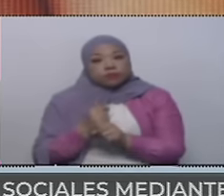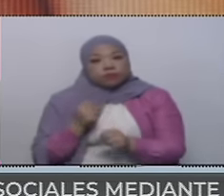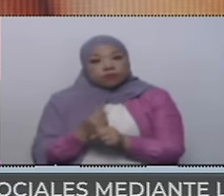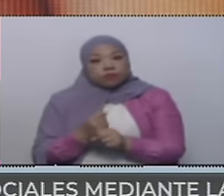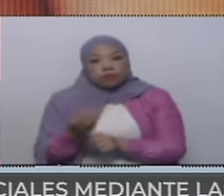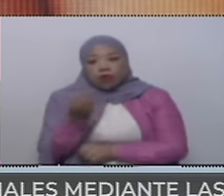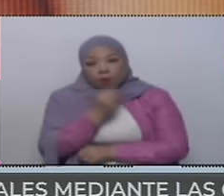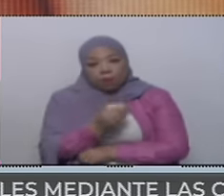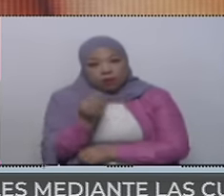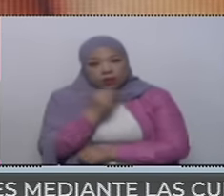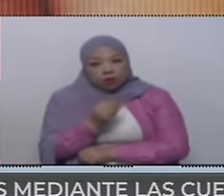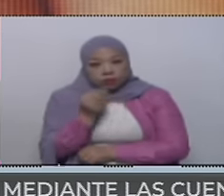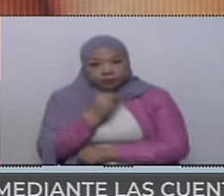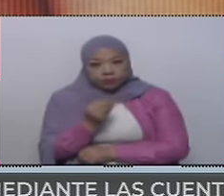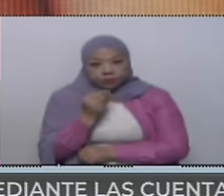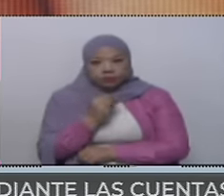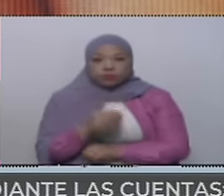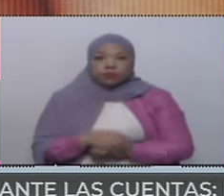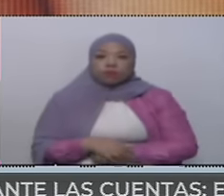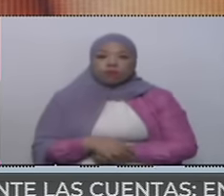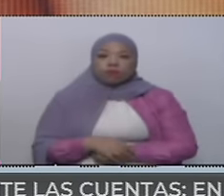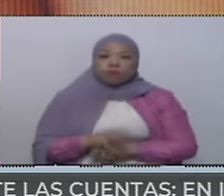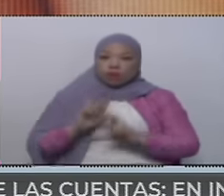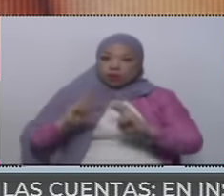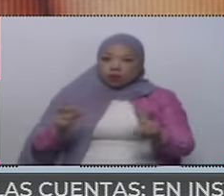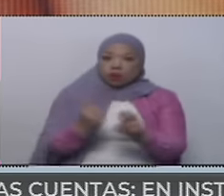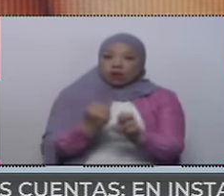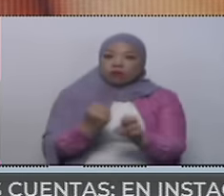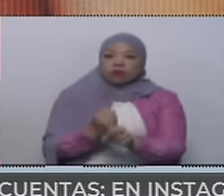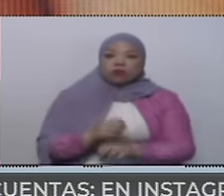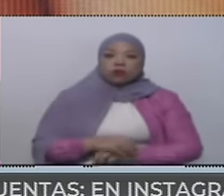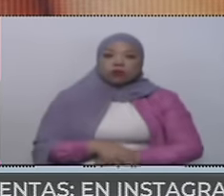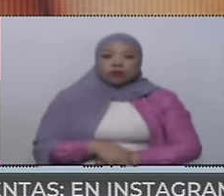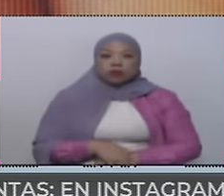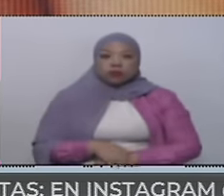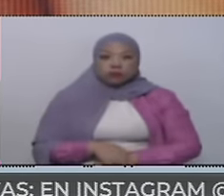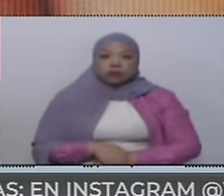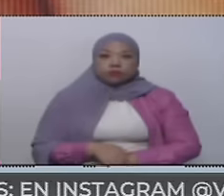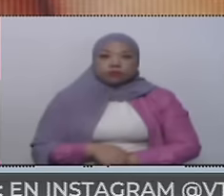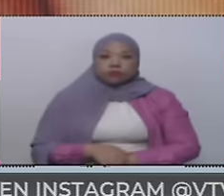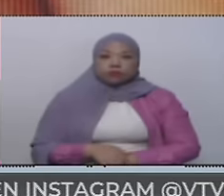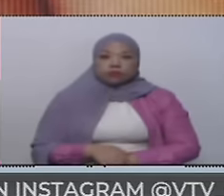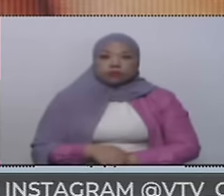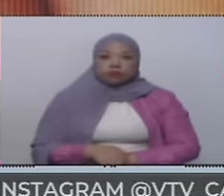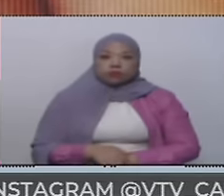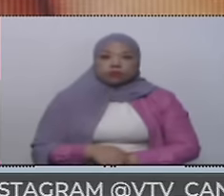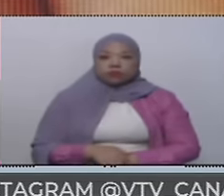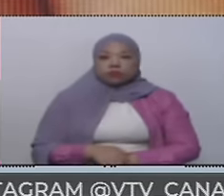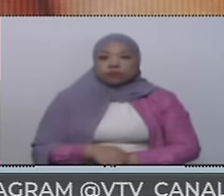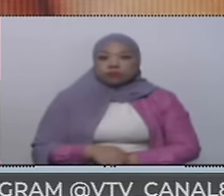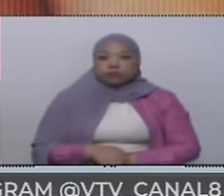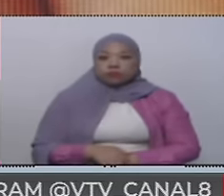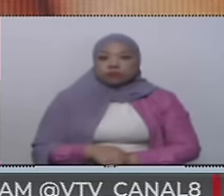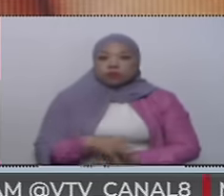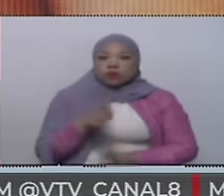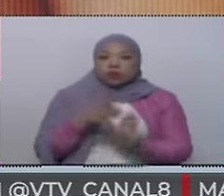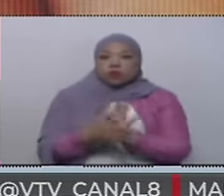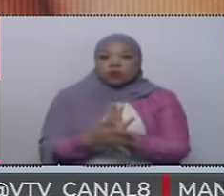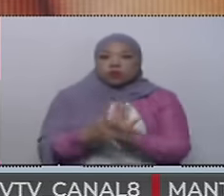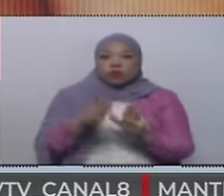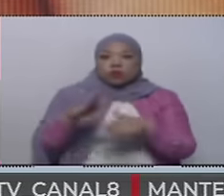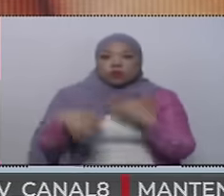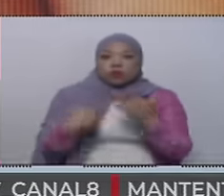la alimentación. Ese es un gran tema, Gabriela. Un super tema